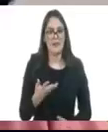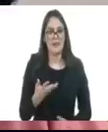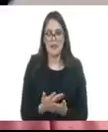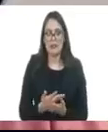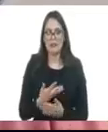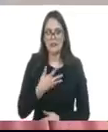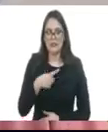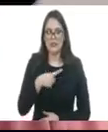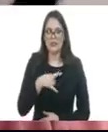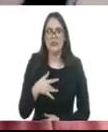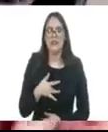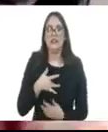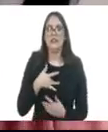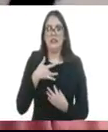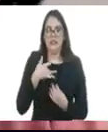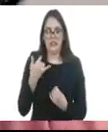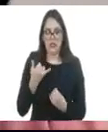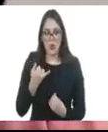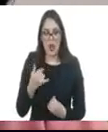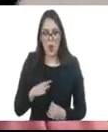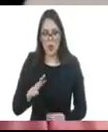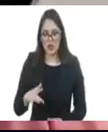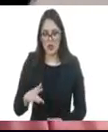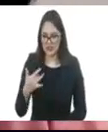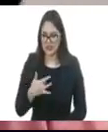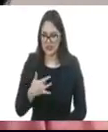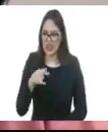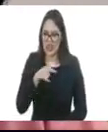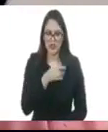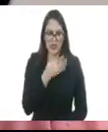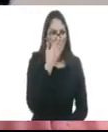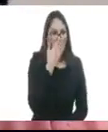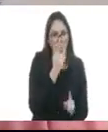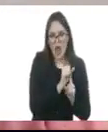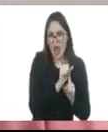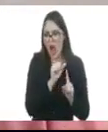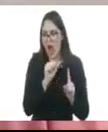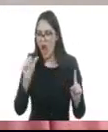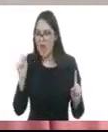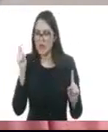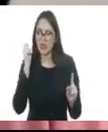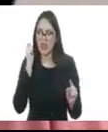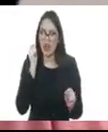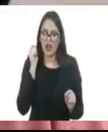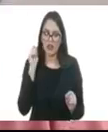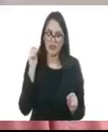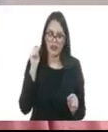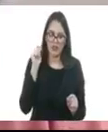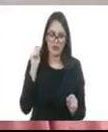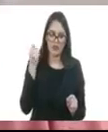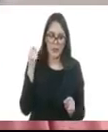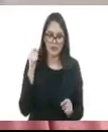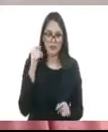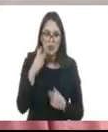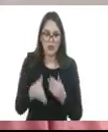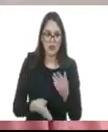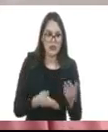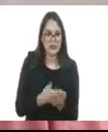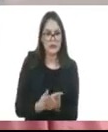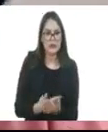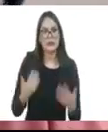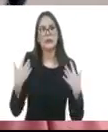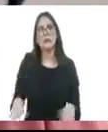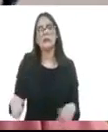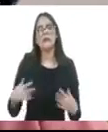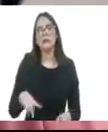interés de viajar desde Sonora hasta Tabasco y para rescatar esta experiencia tan valiosa,